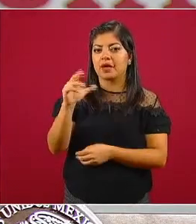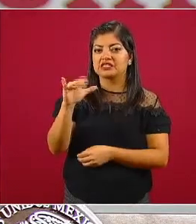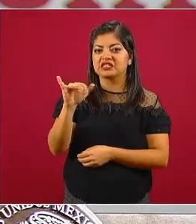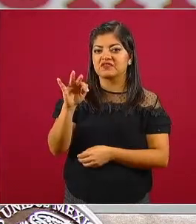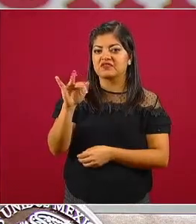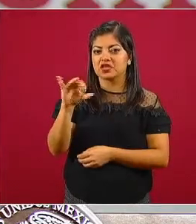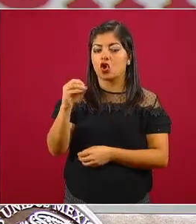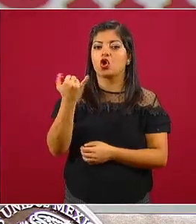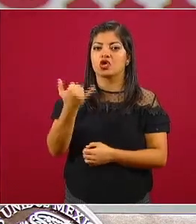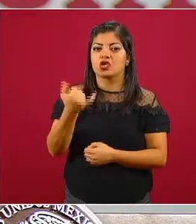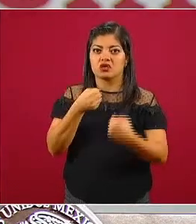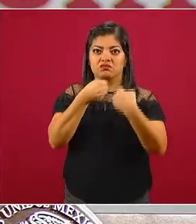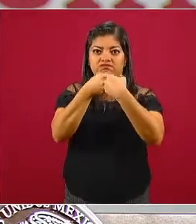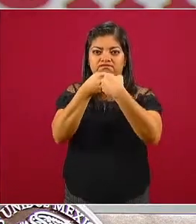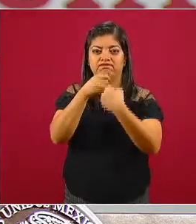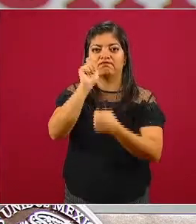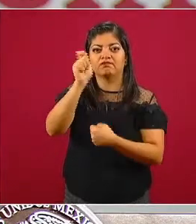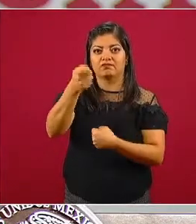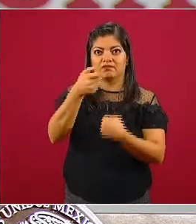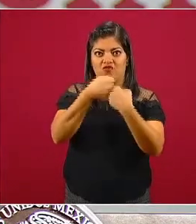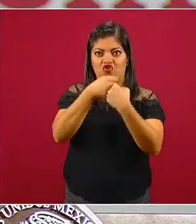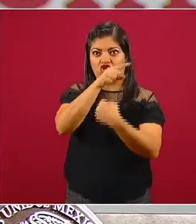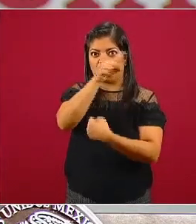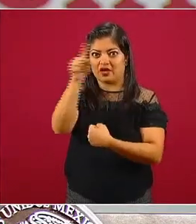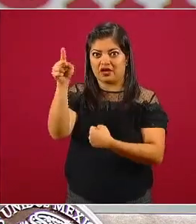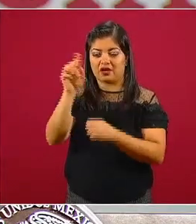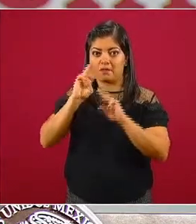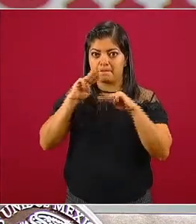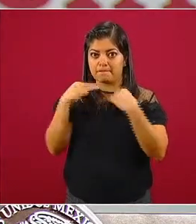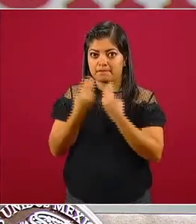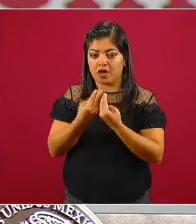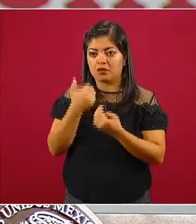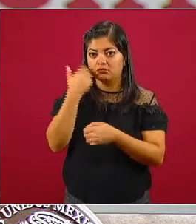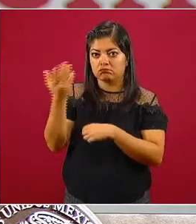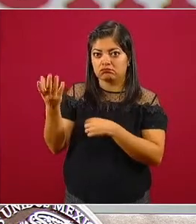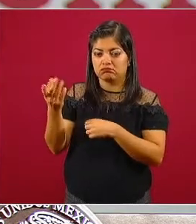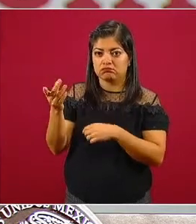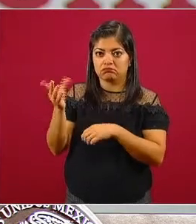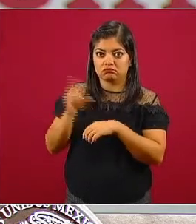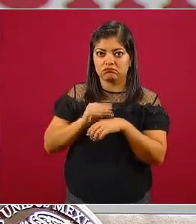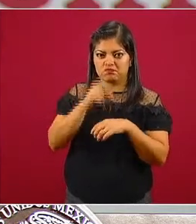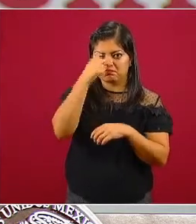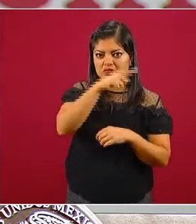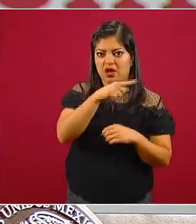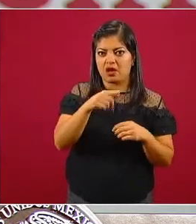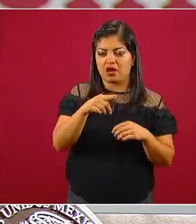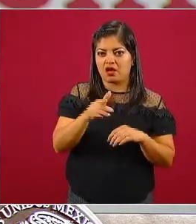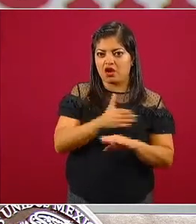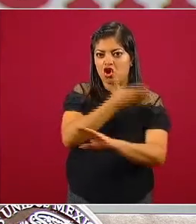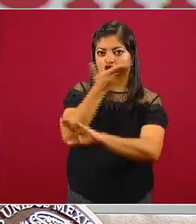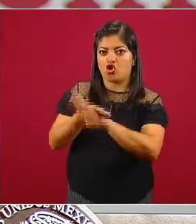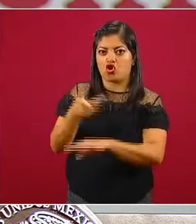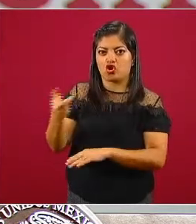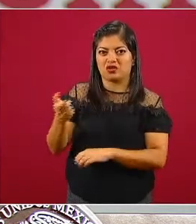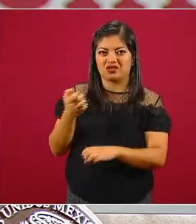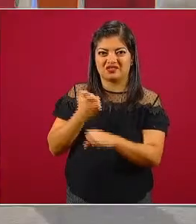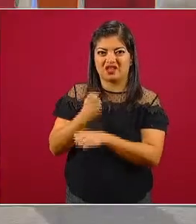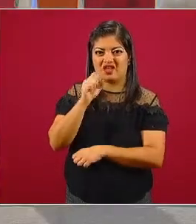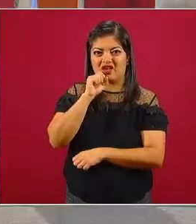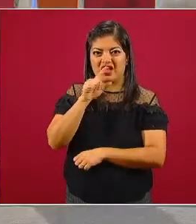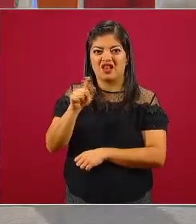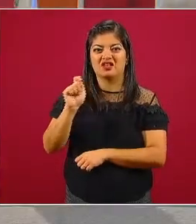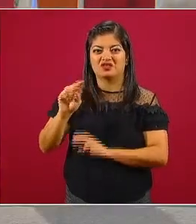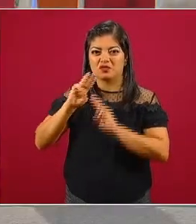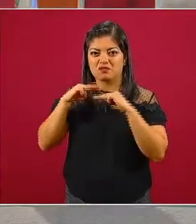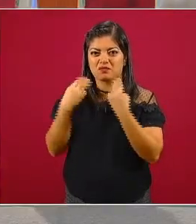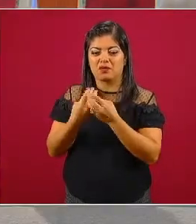para poder enfrentar lo que el Cártel Jalisco Nueva Generación estaba realizando en el